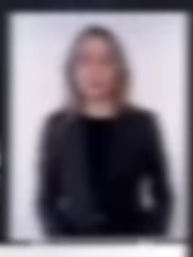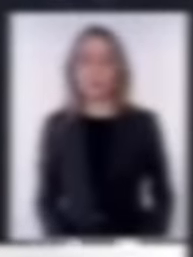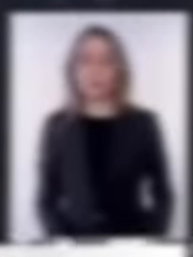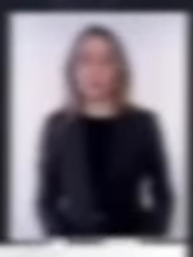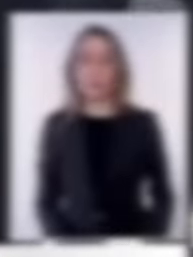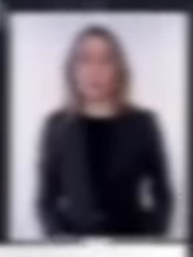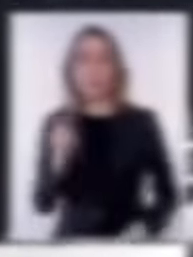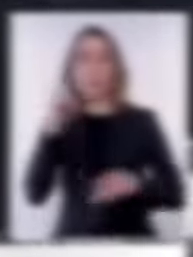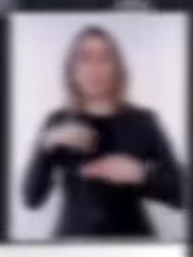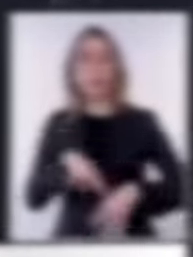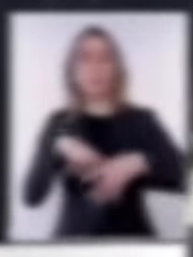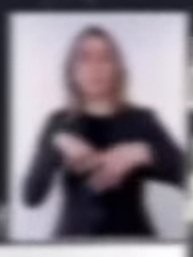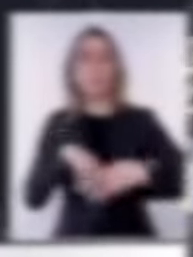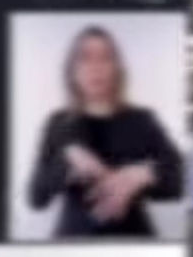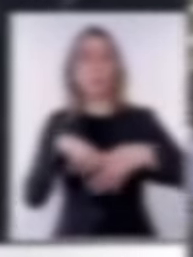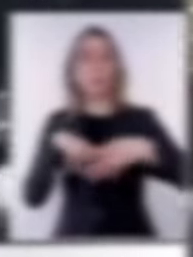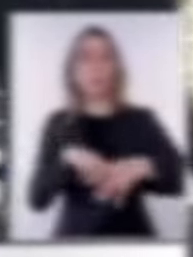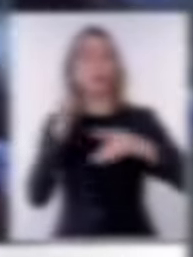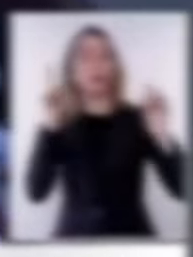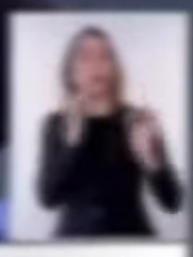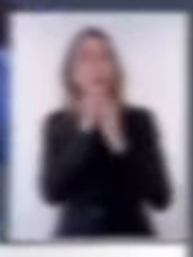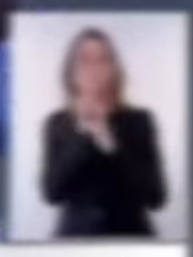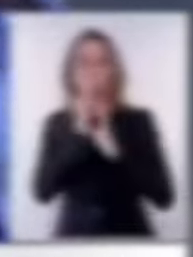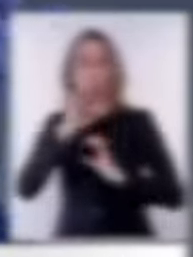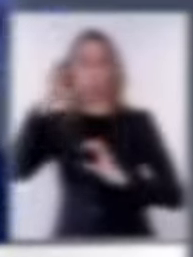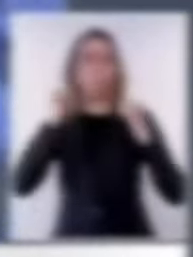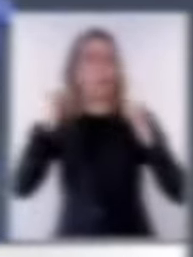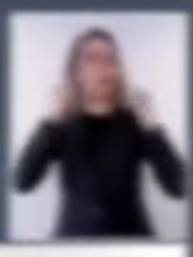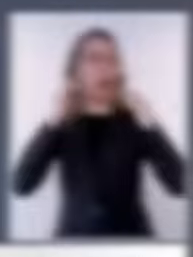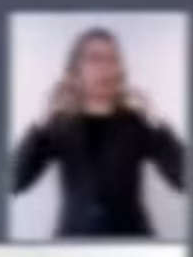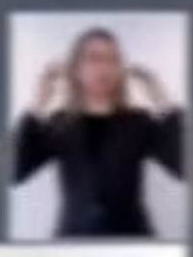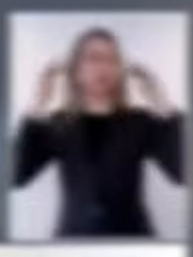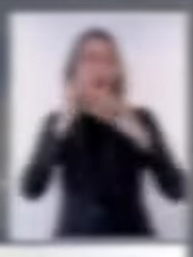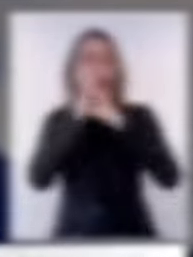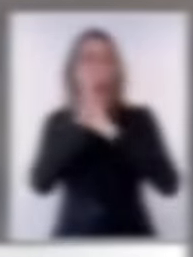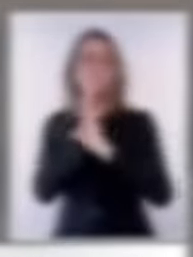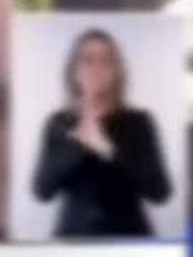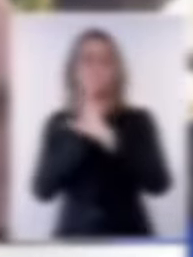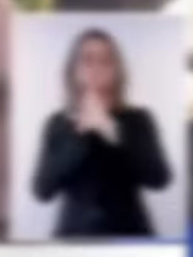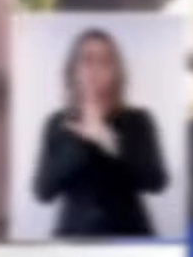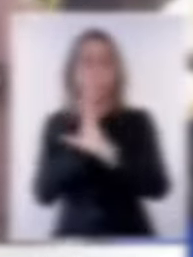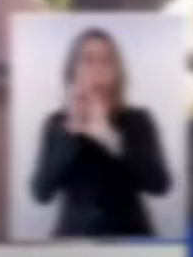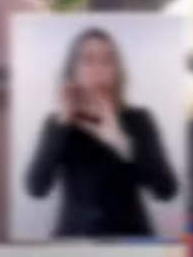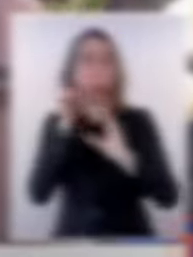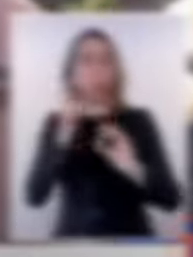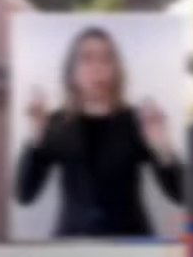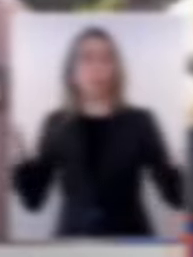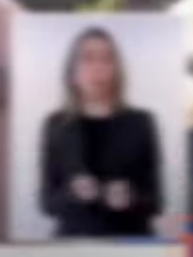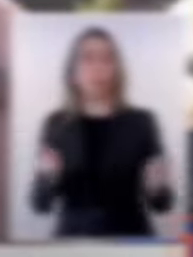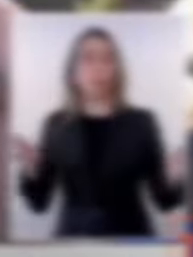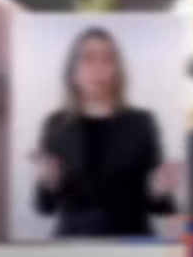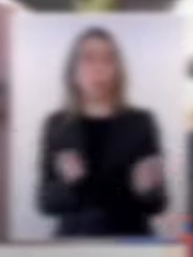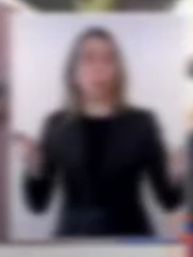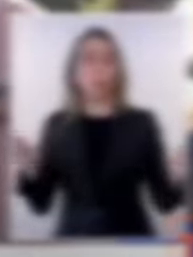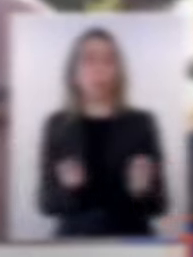Escuela de Aviación, dijo, ¿no? Ah. O sea, una... Ajá. Porque es naval, obviamente.